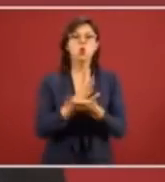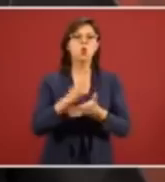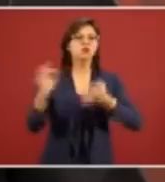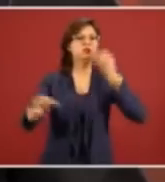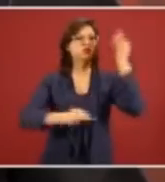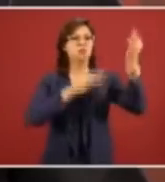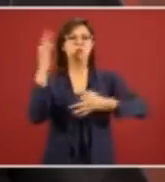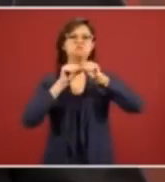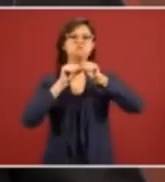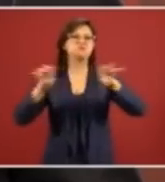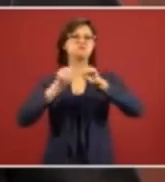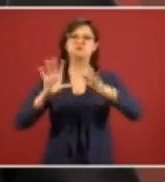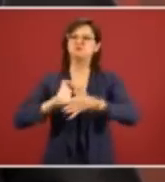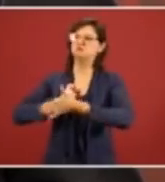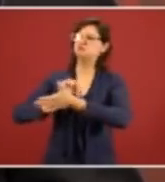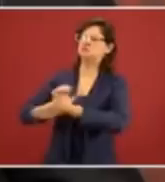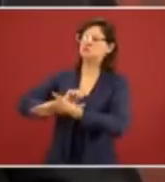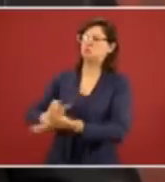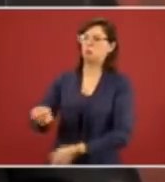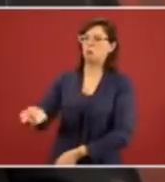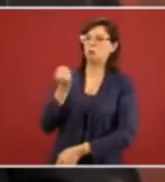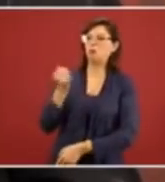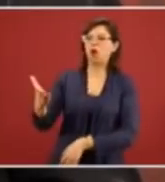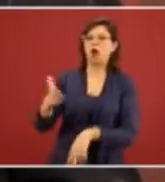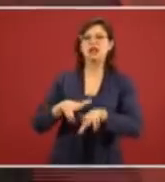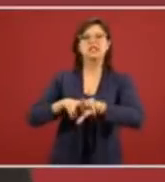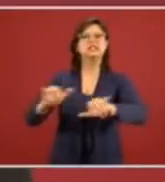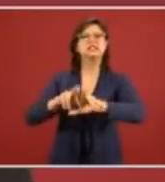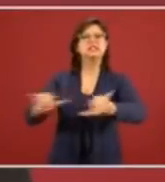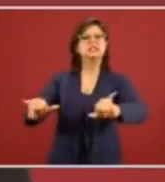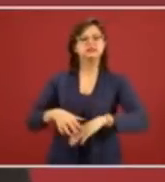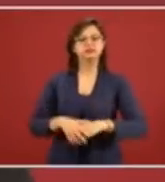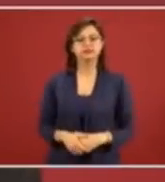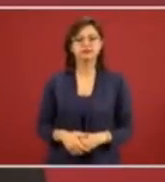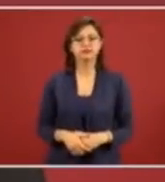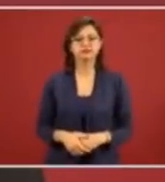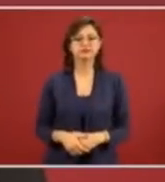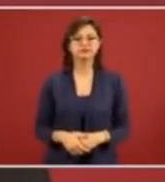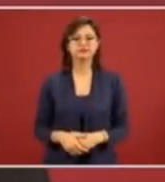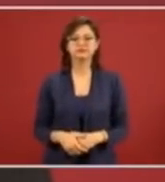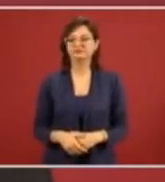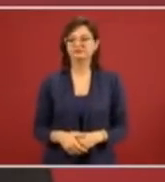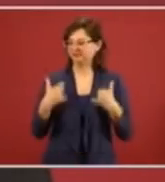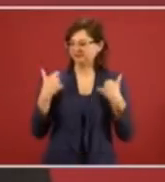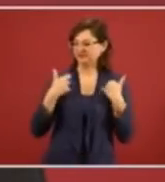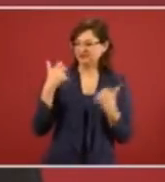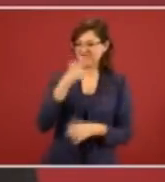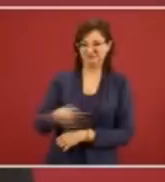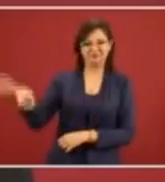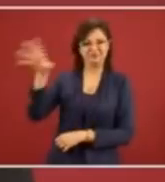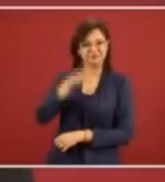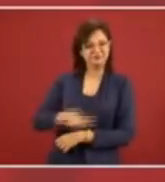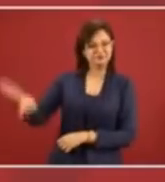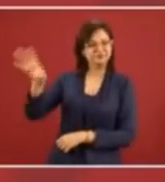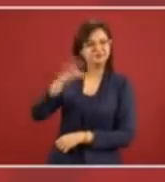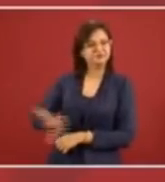discriminatoria de ninis. y ver a los jóvenes de manera despectiva.